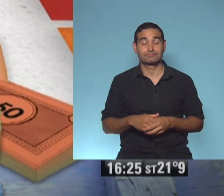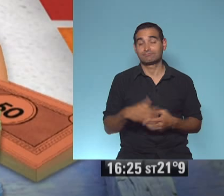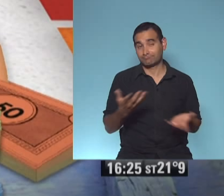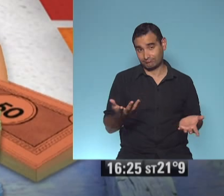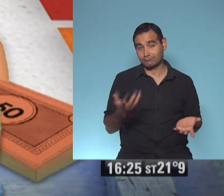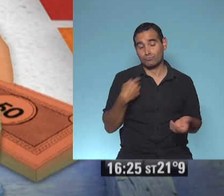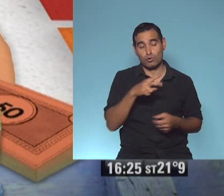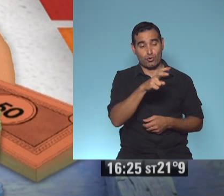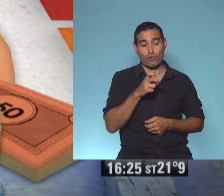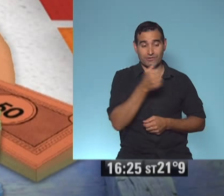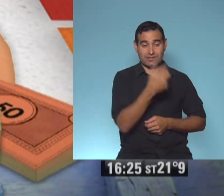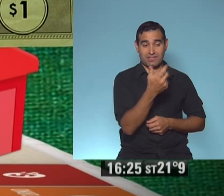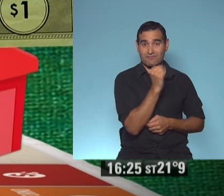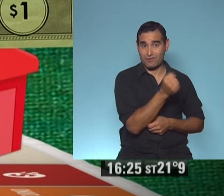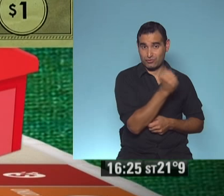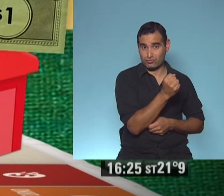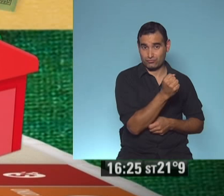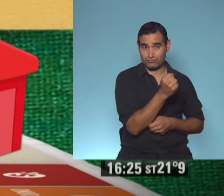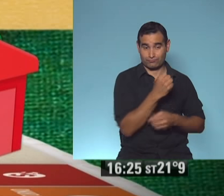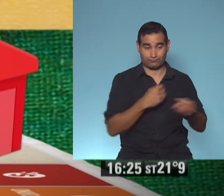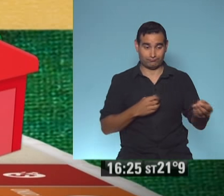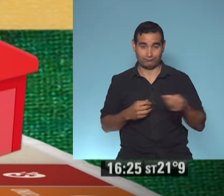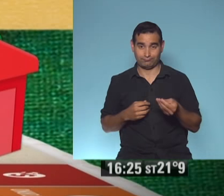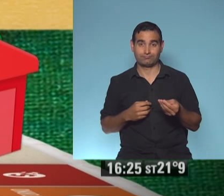Entonces cobro 63 pesos.